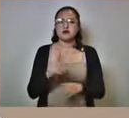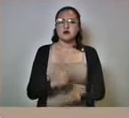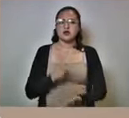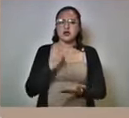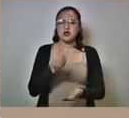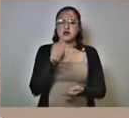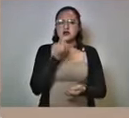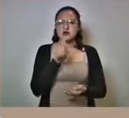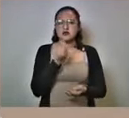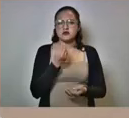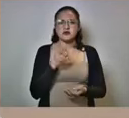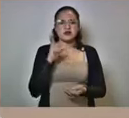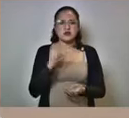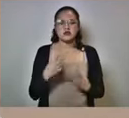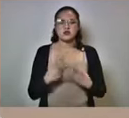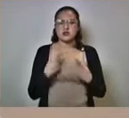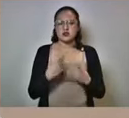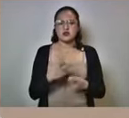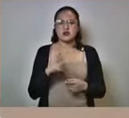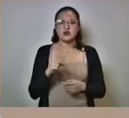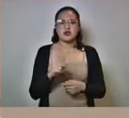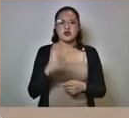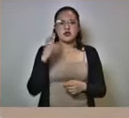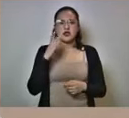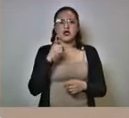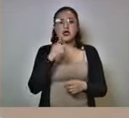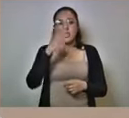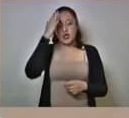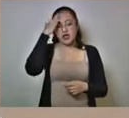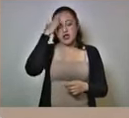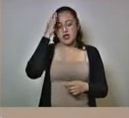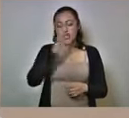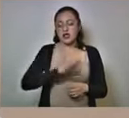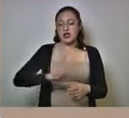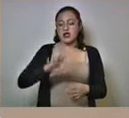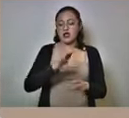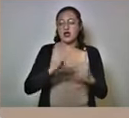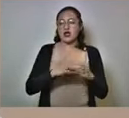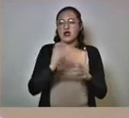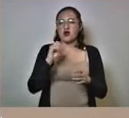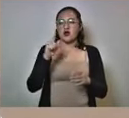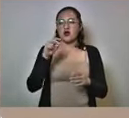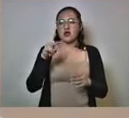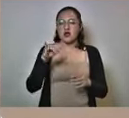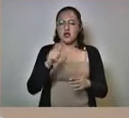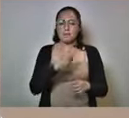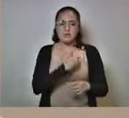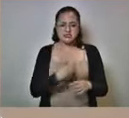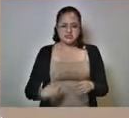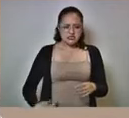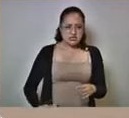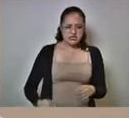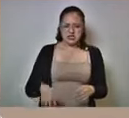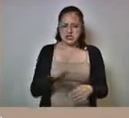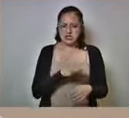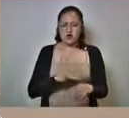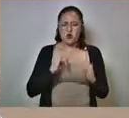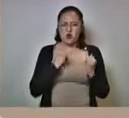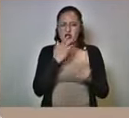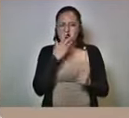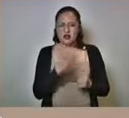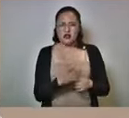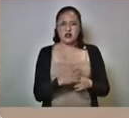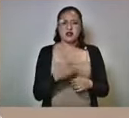alimentarios, no se los voy a entregar ni a líderes de colonias, ni a presidentes de colonias, ni